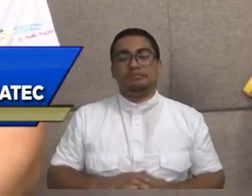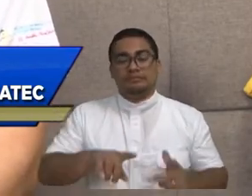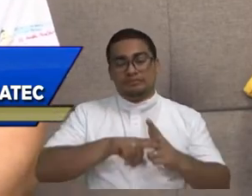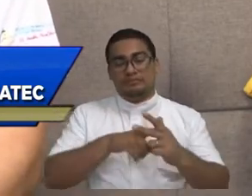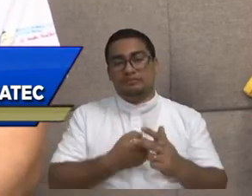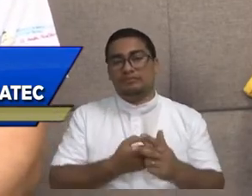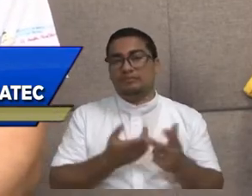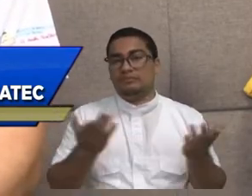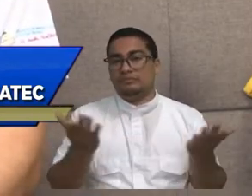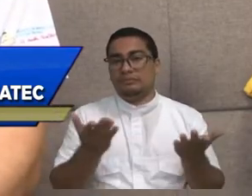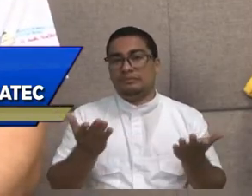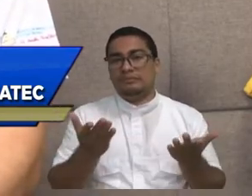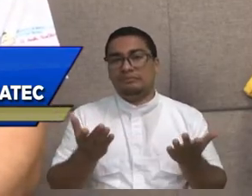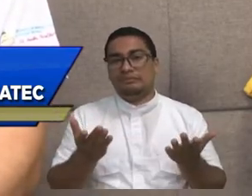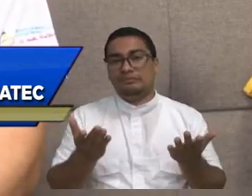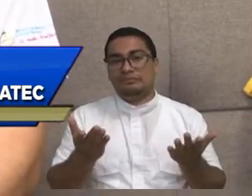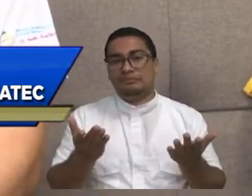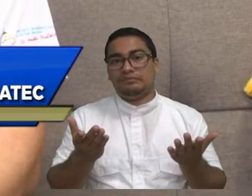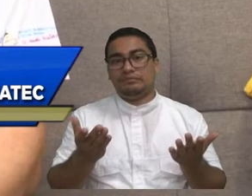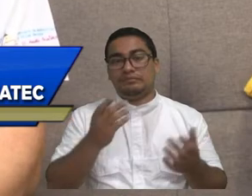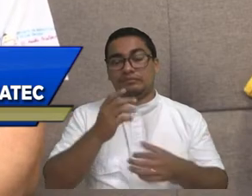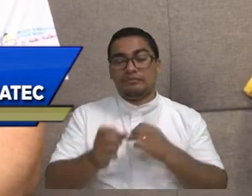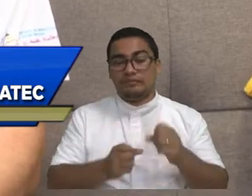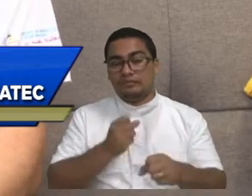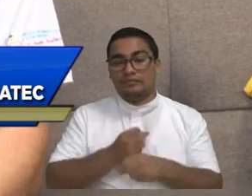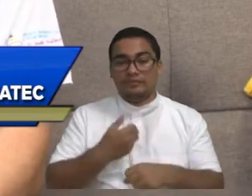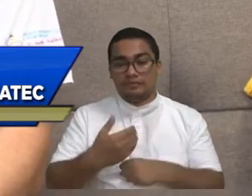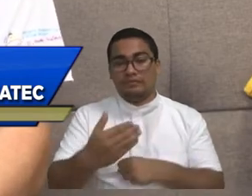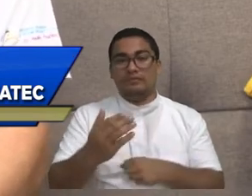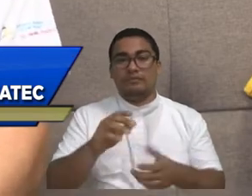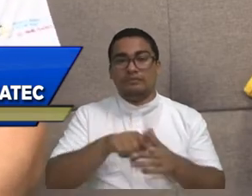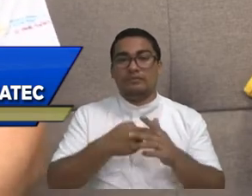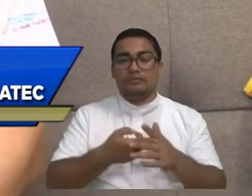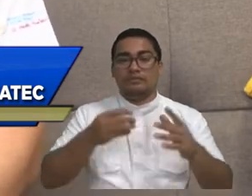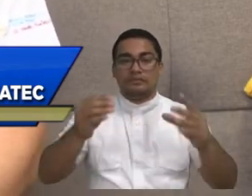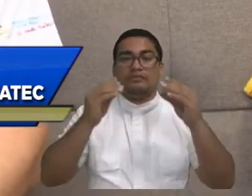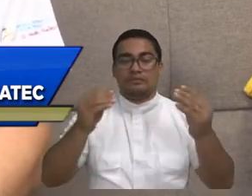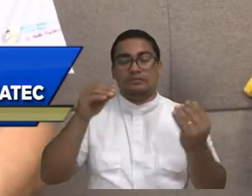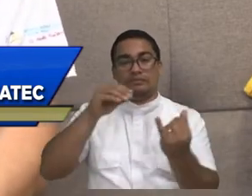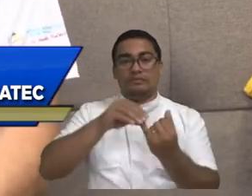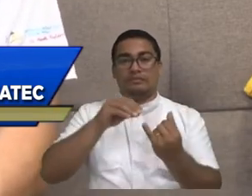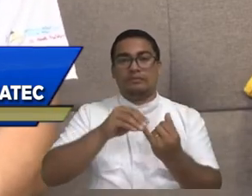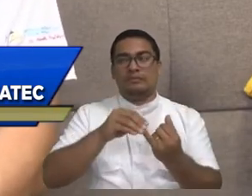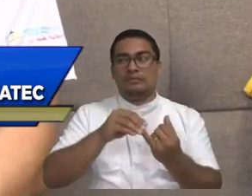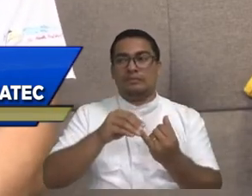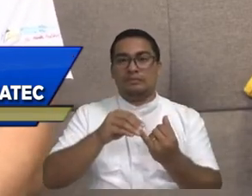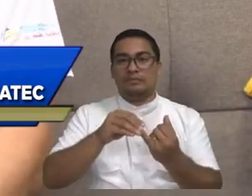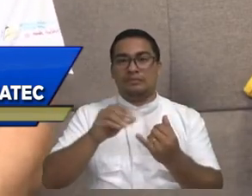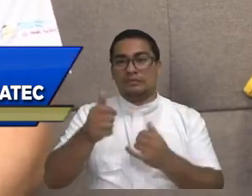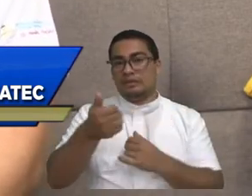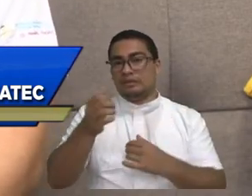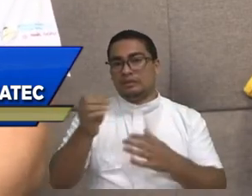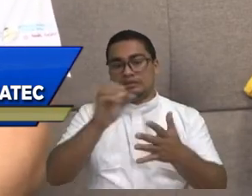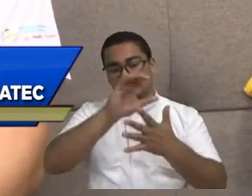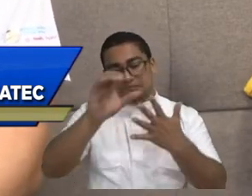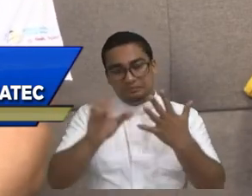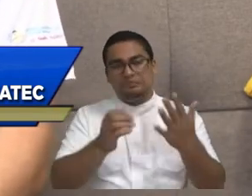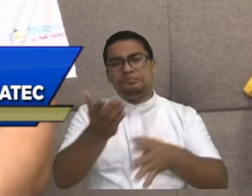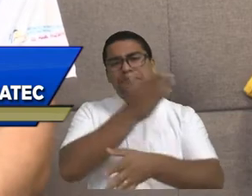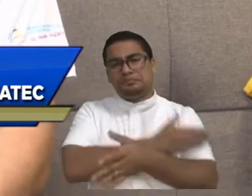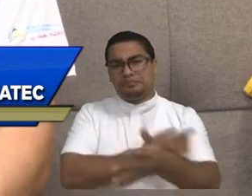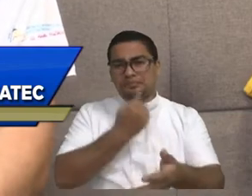lo que es el año académico para la educación técnica con esas 60 carreras que mencionamos